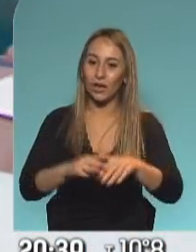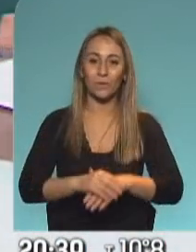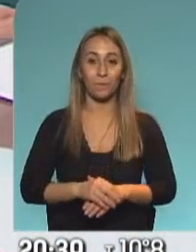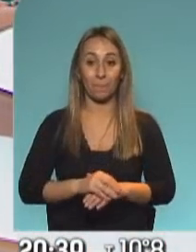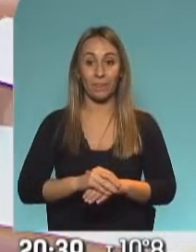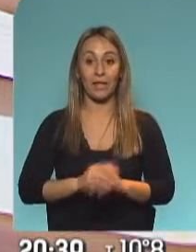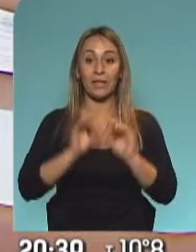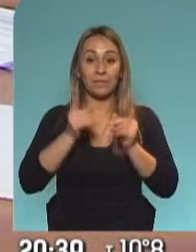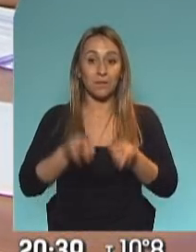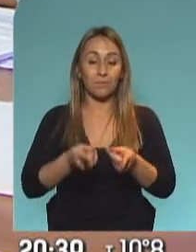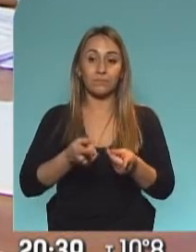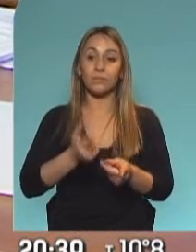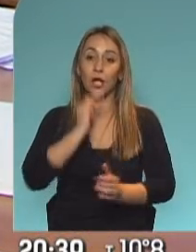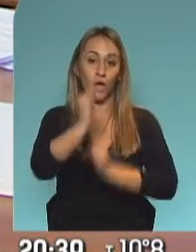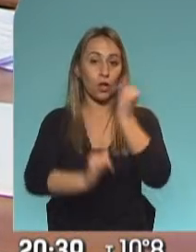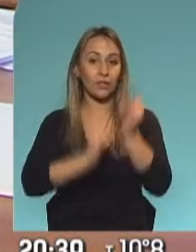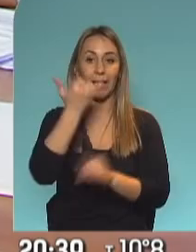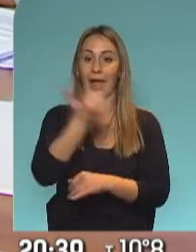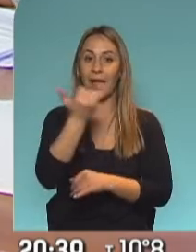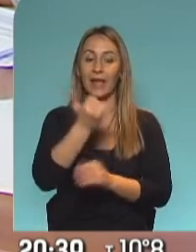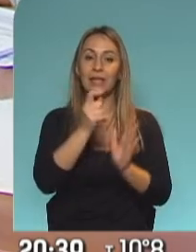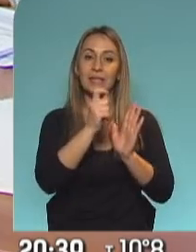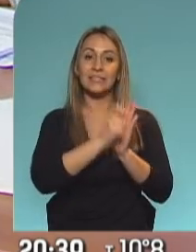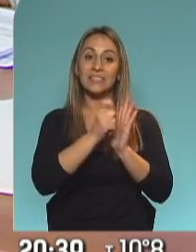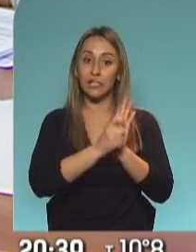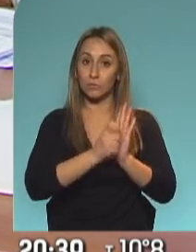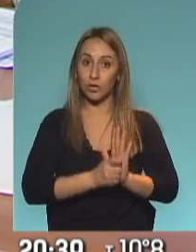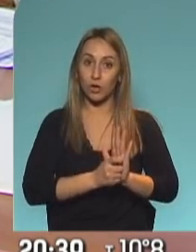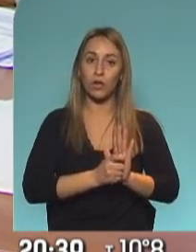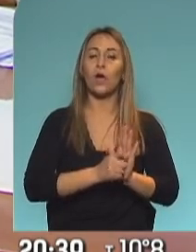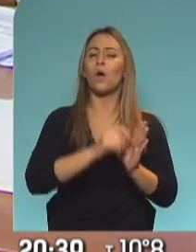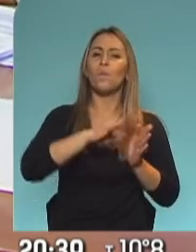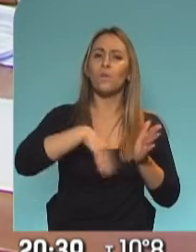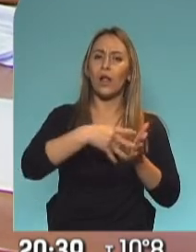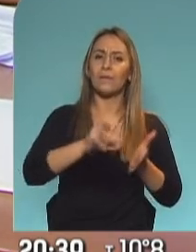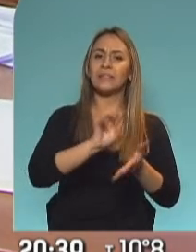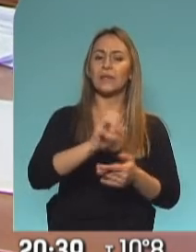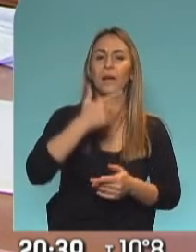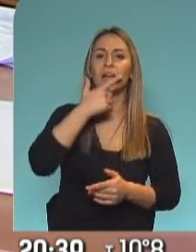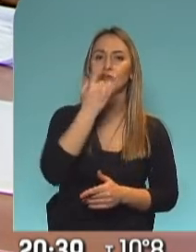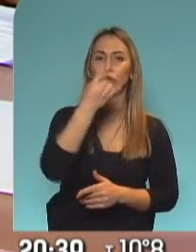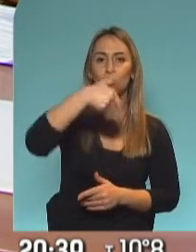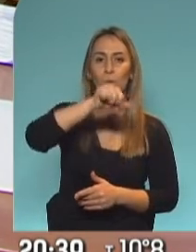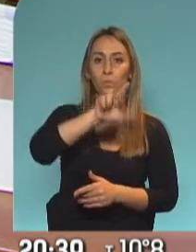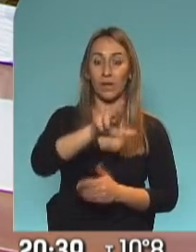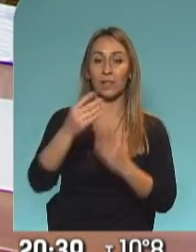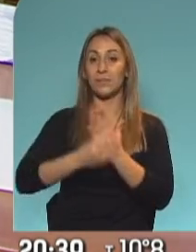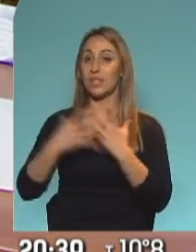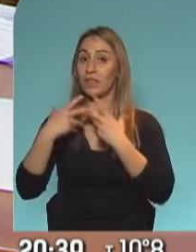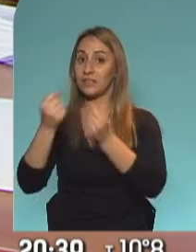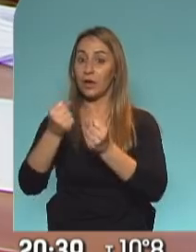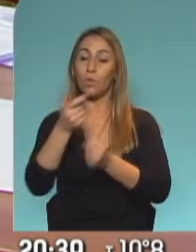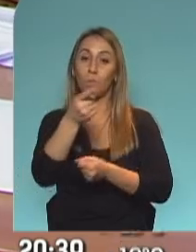después contarle que hay una inscripción en un programa que es Sumar del Ministerio de Salud. A partir de esa inscripción y